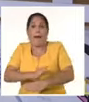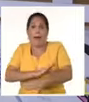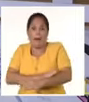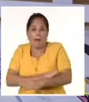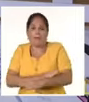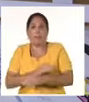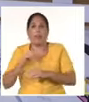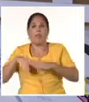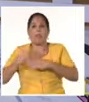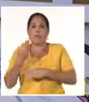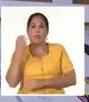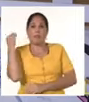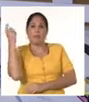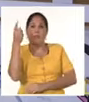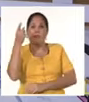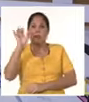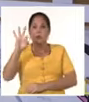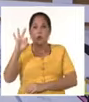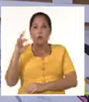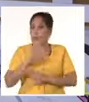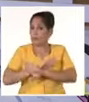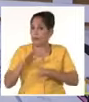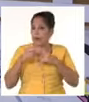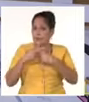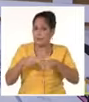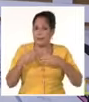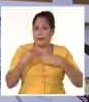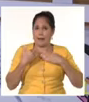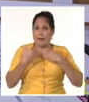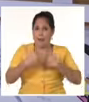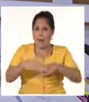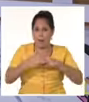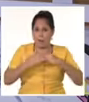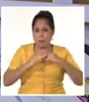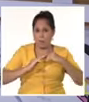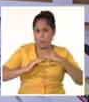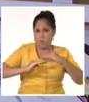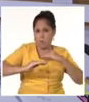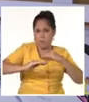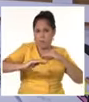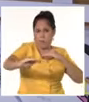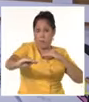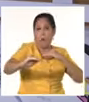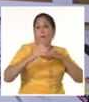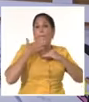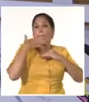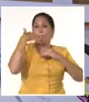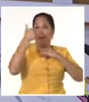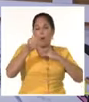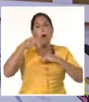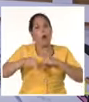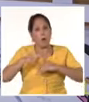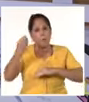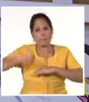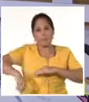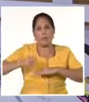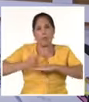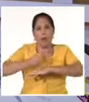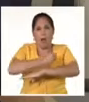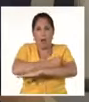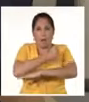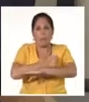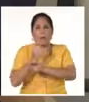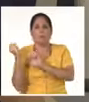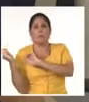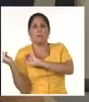18 ya se había reparado de alguna forma se había dado una a esa carretera de de moa a